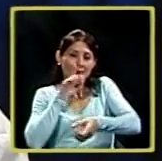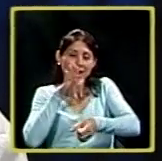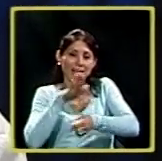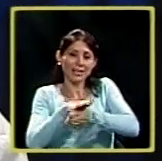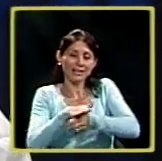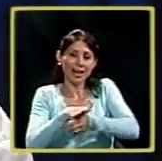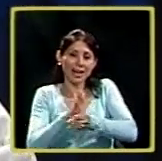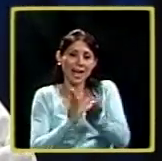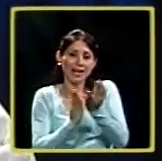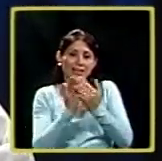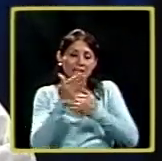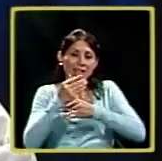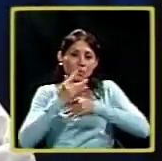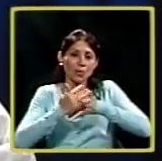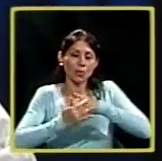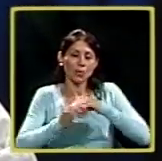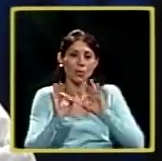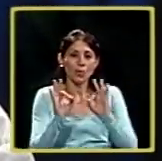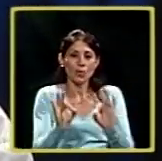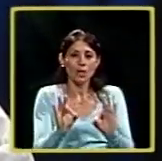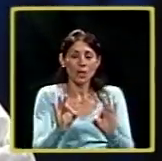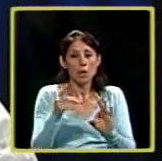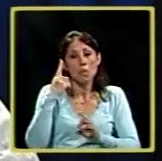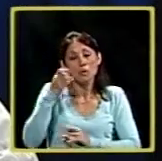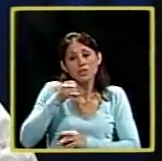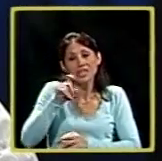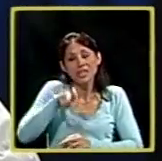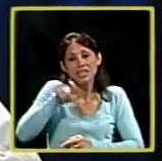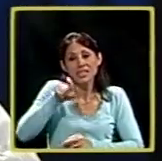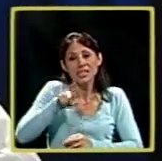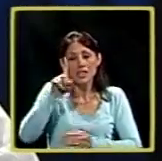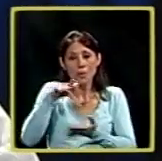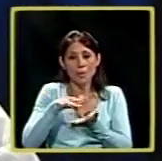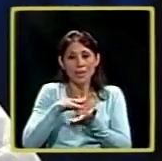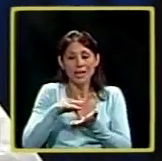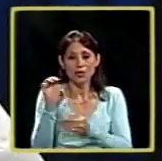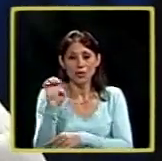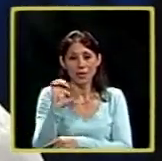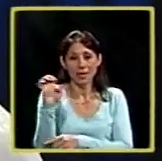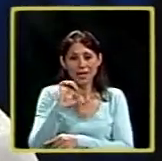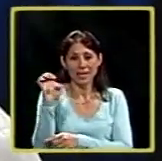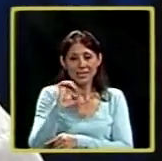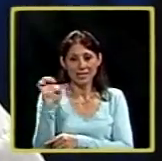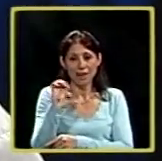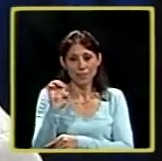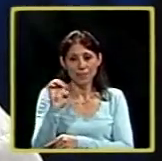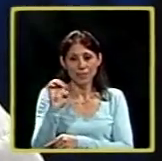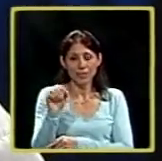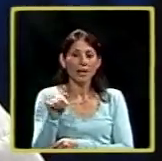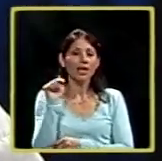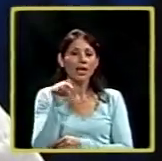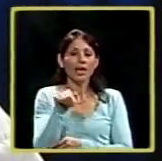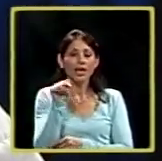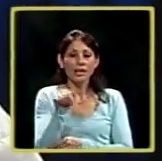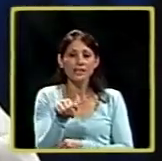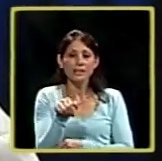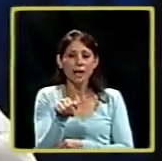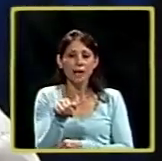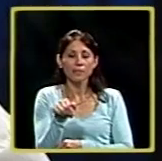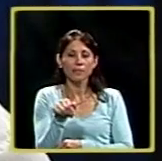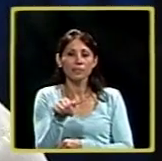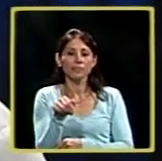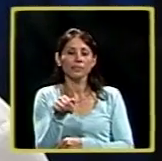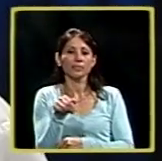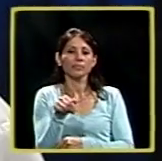al torrente sanguíneo por si necesita una medicación de emergencia. Esa concepción de